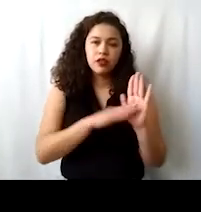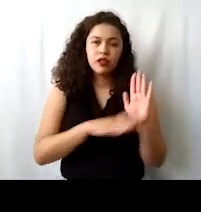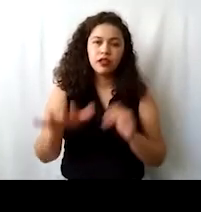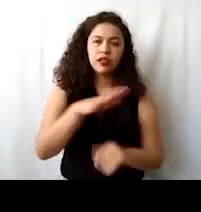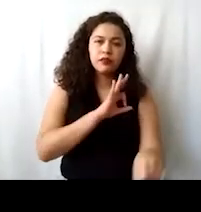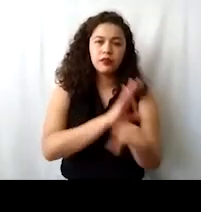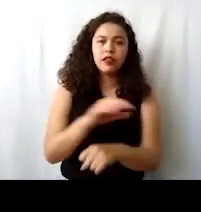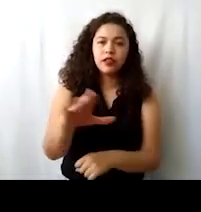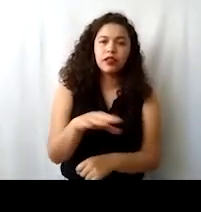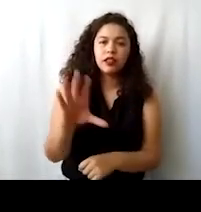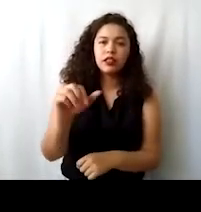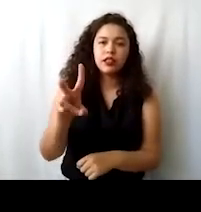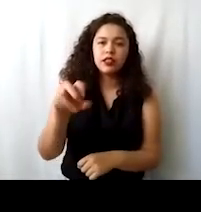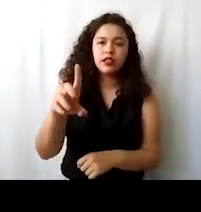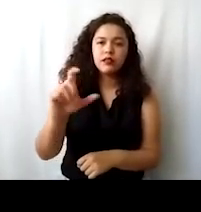civil, ¿sí?